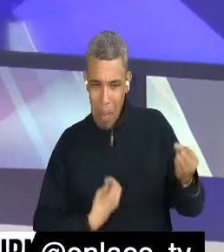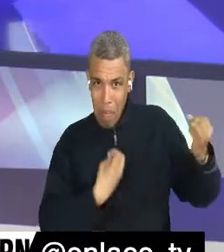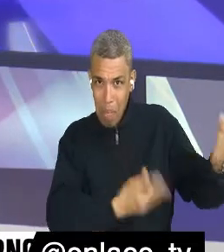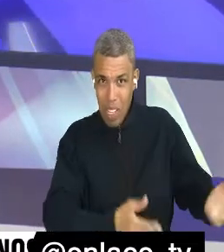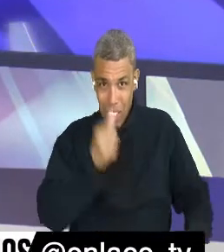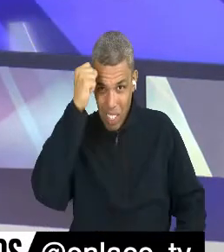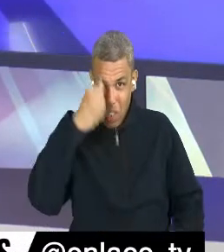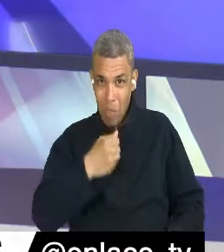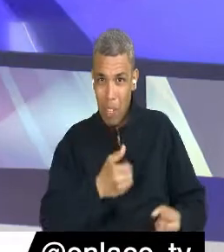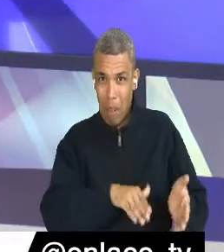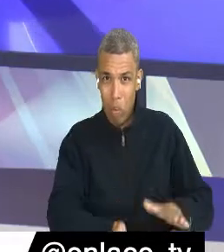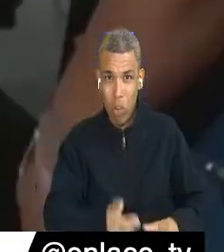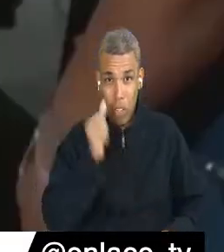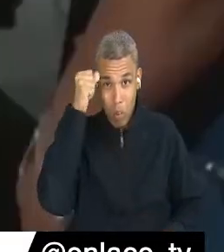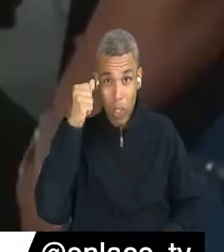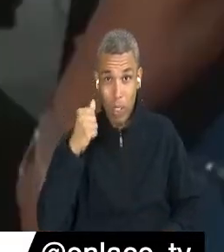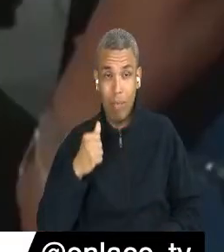vivienda del barrio Pueblo Nuevo.